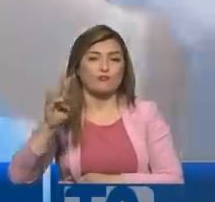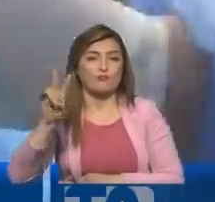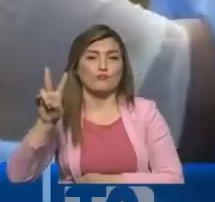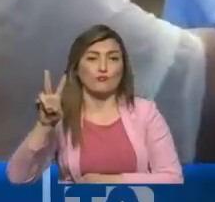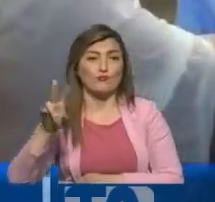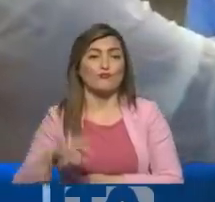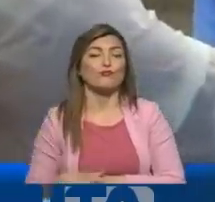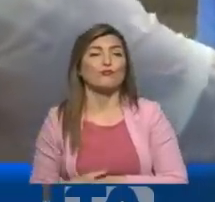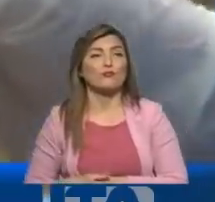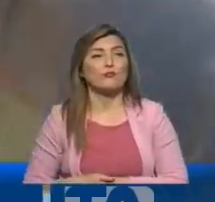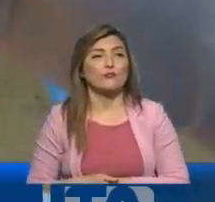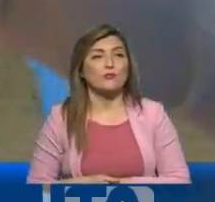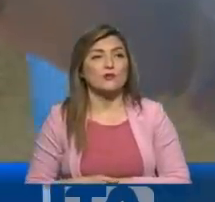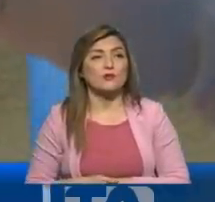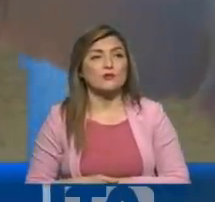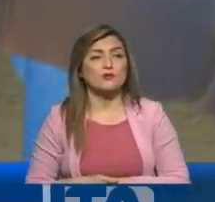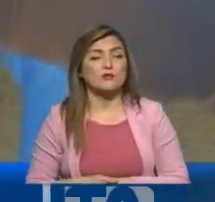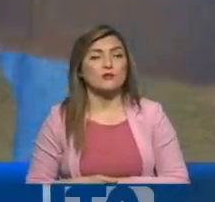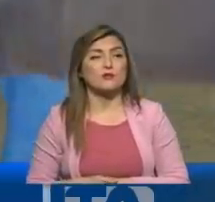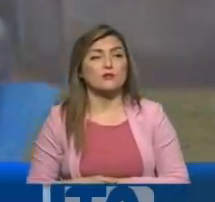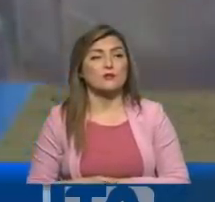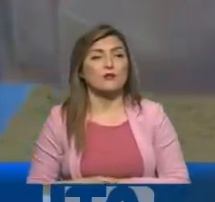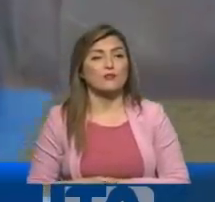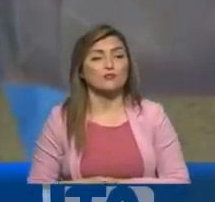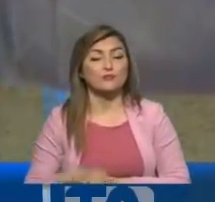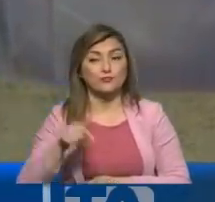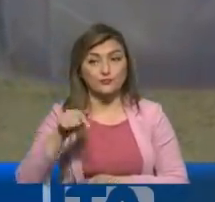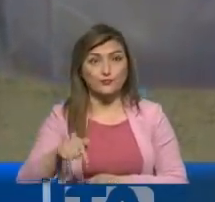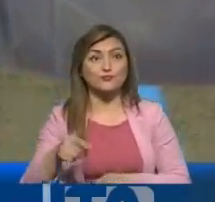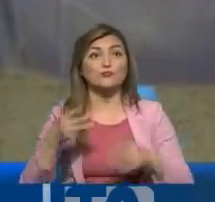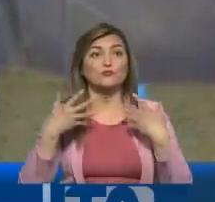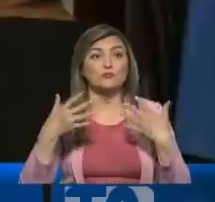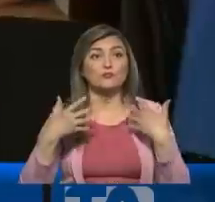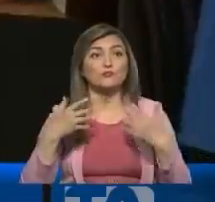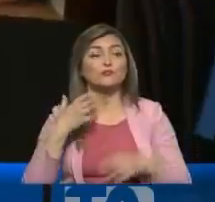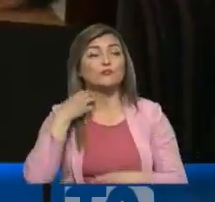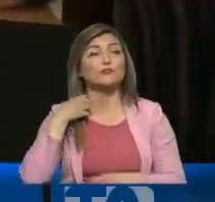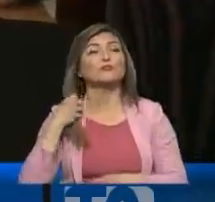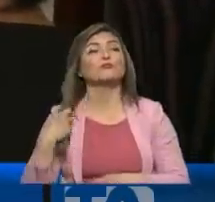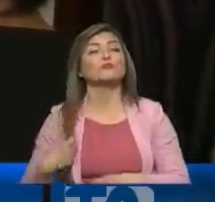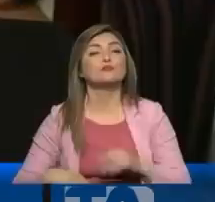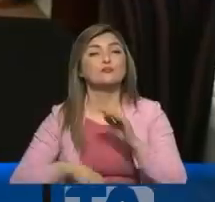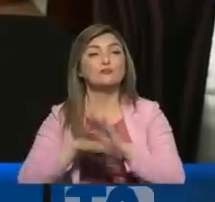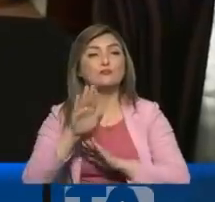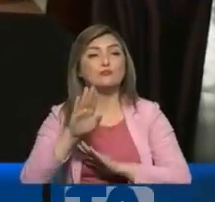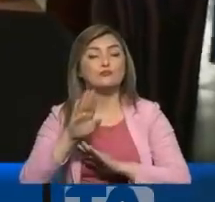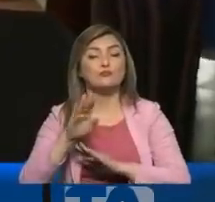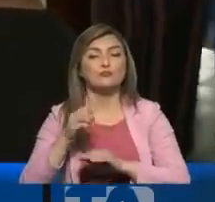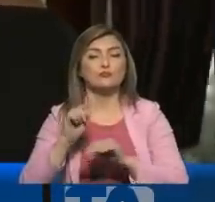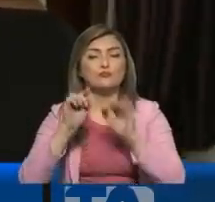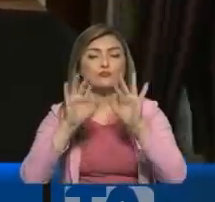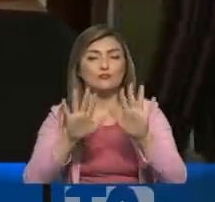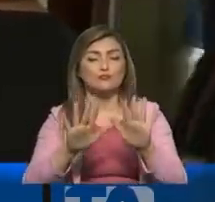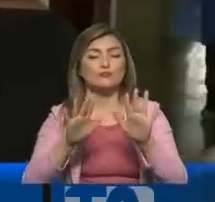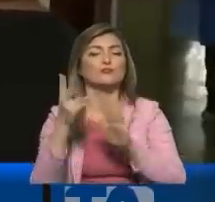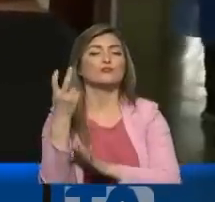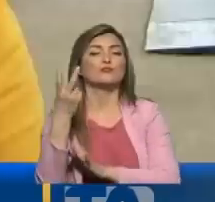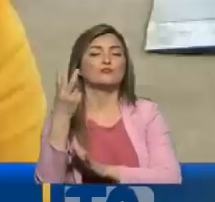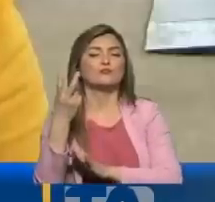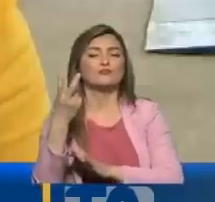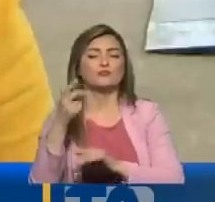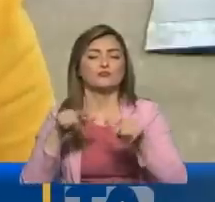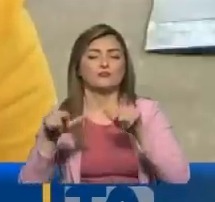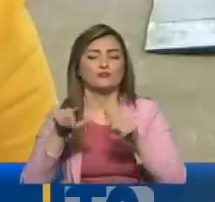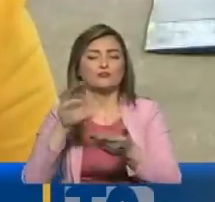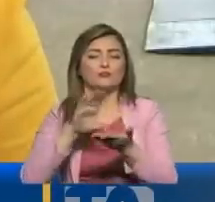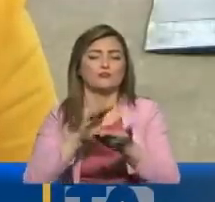1.067.472. Algo más que agregar, solo aquí en Guayaquil se han aperturado más de una decena de puntos de vacunación. Y a